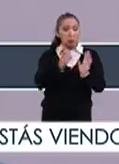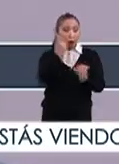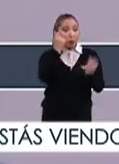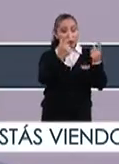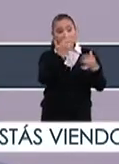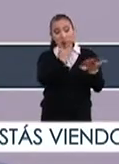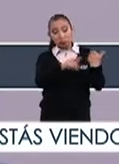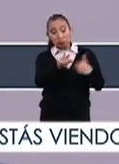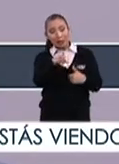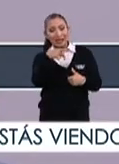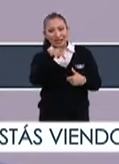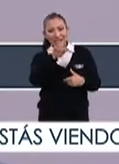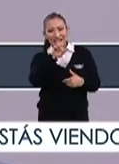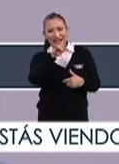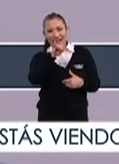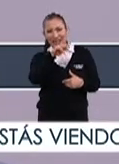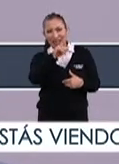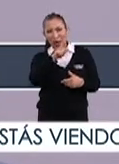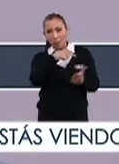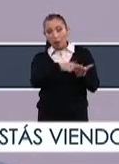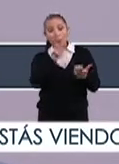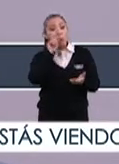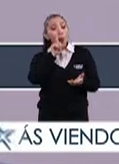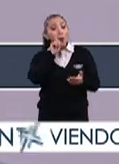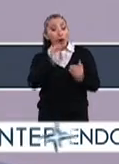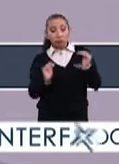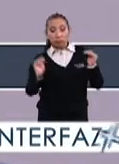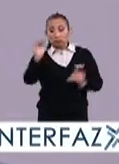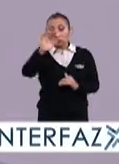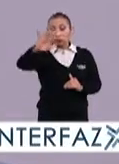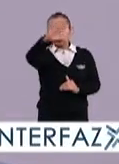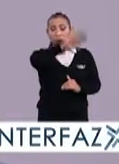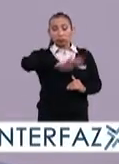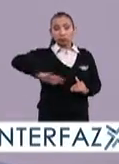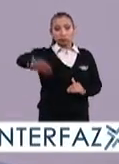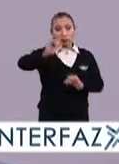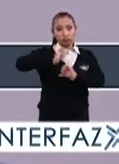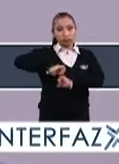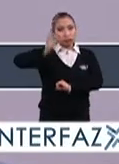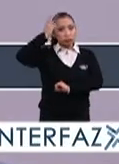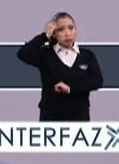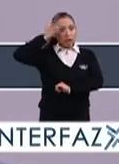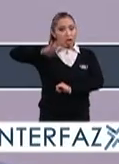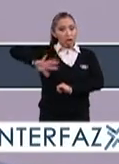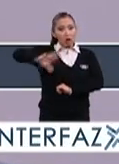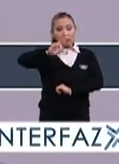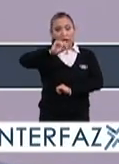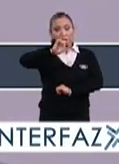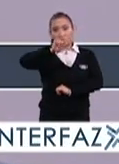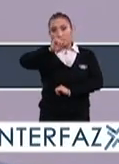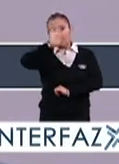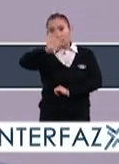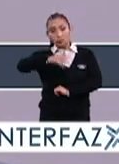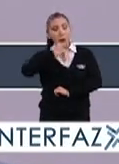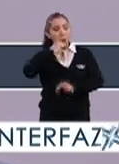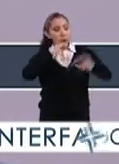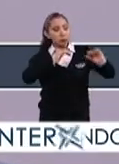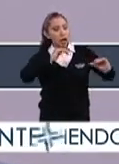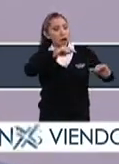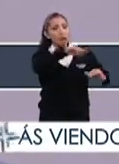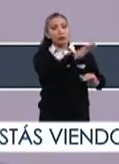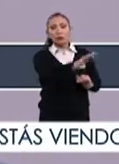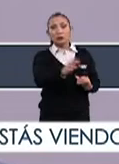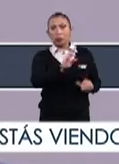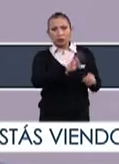casos exitosos en Kenia, en los cuales ya las mujeres han superado la integración de órganos directivos al 70-80% sobre los hombres de